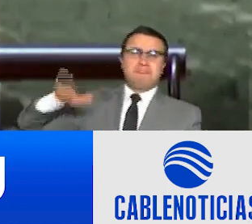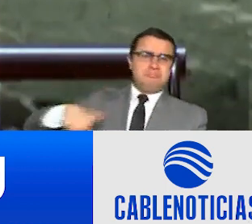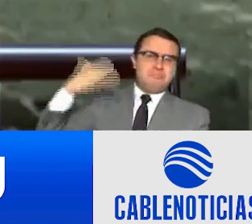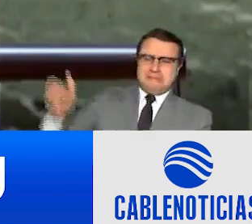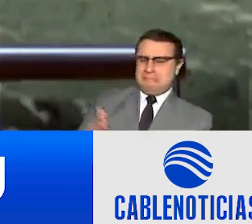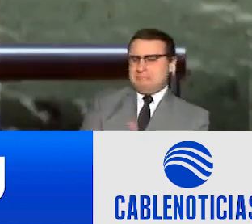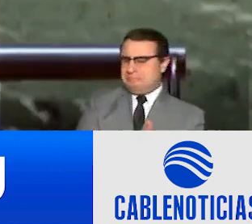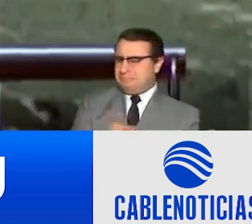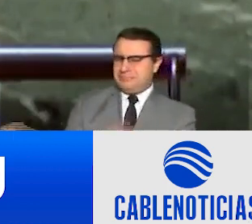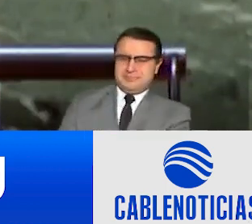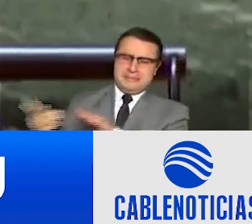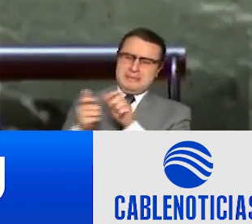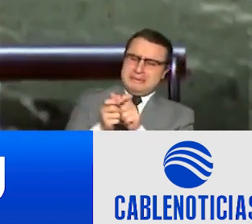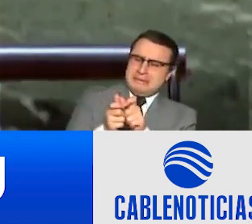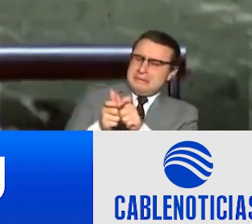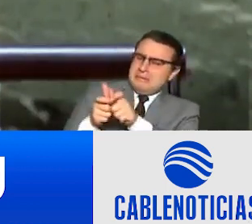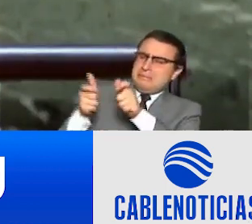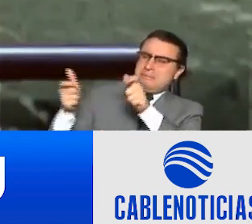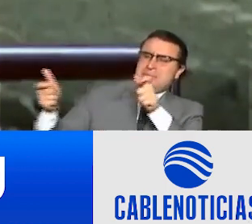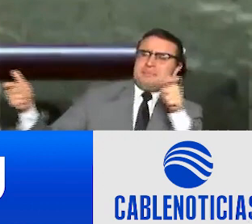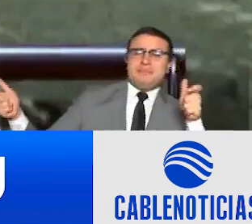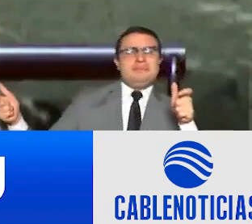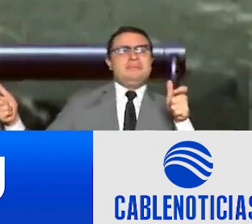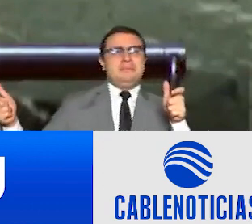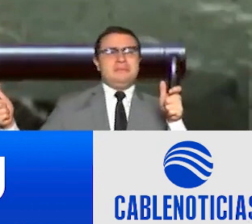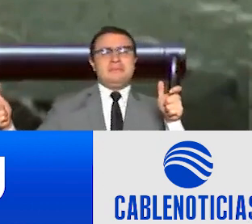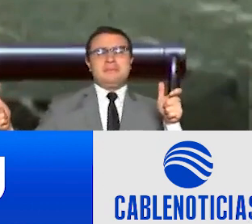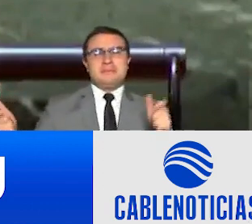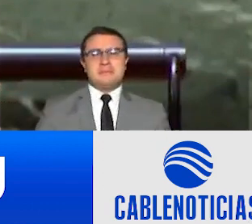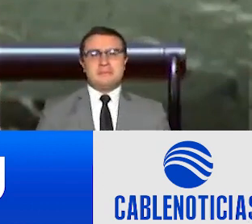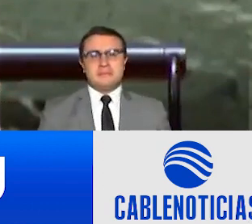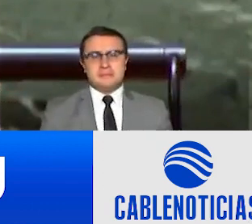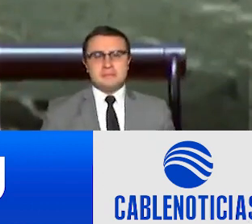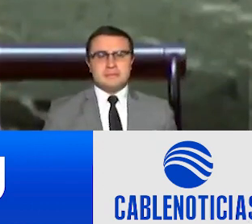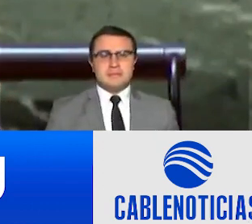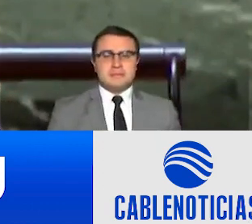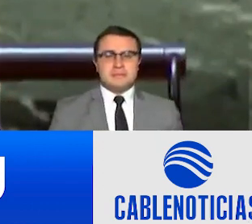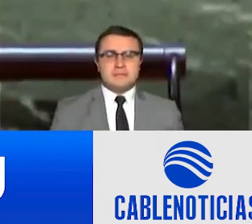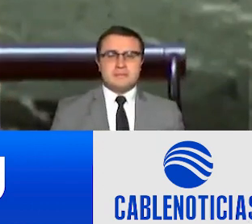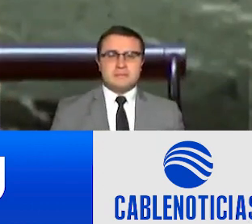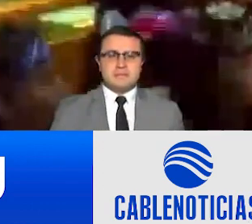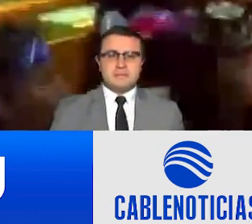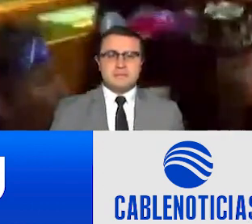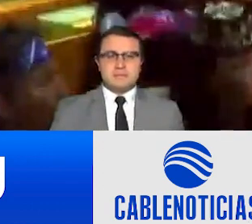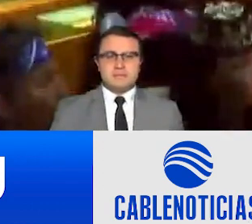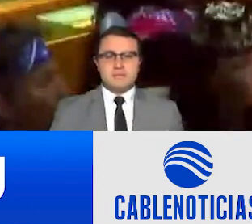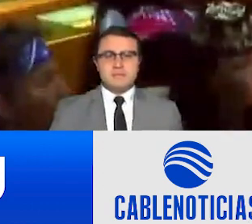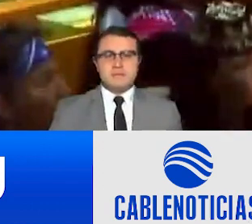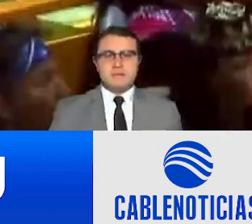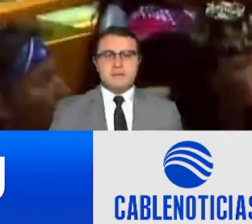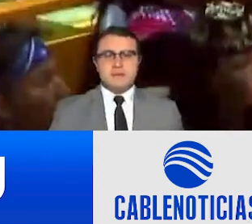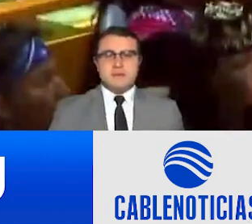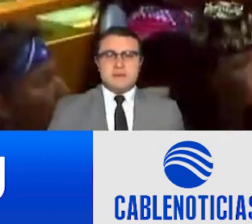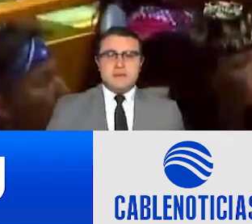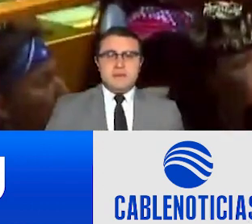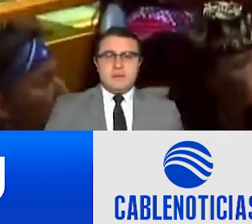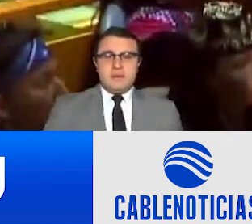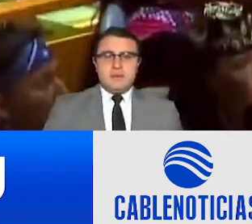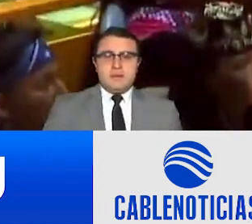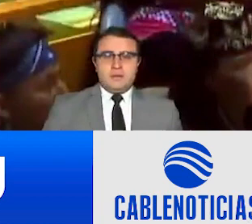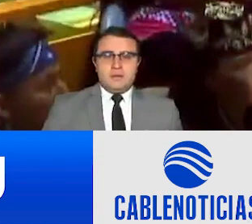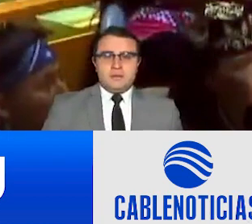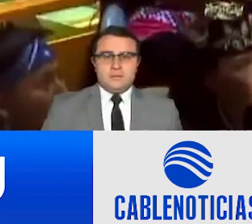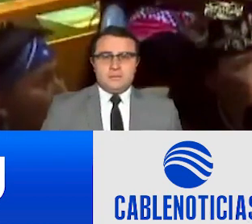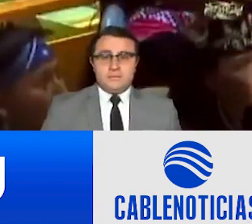muerte. Nos quita el espacio nos quita el